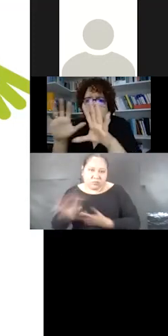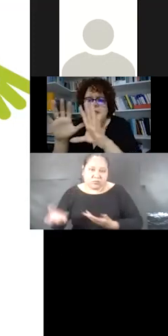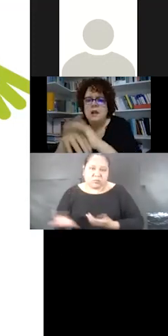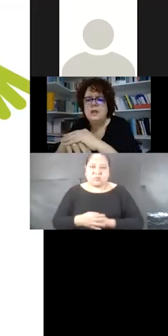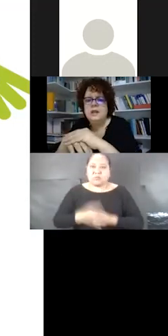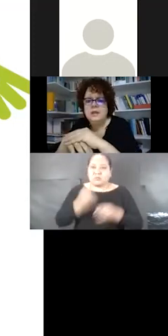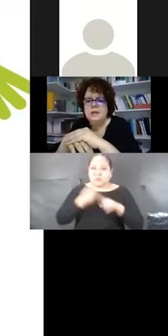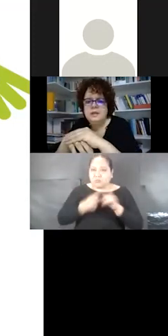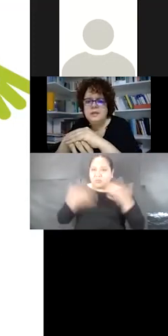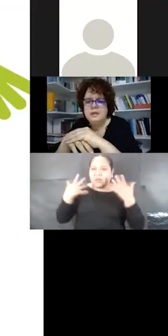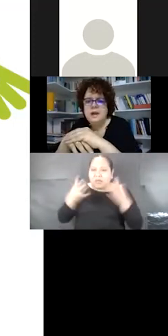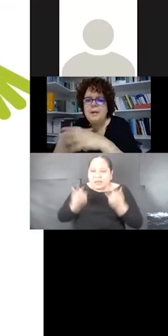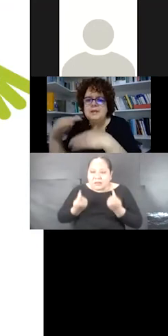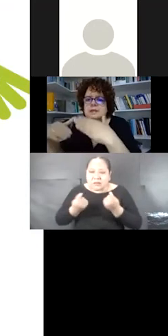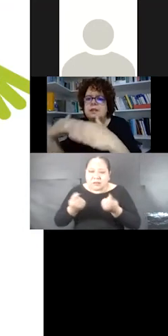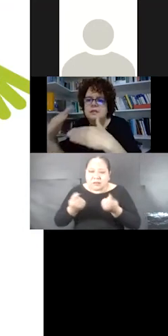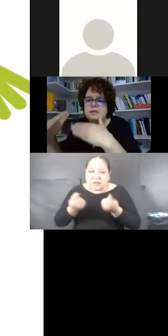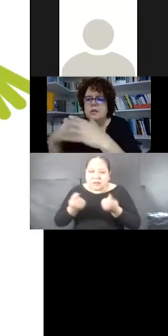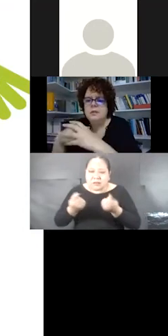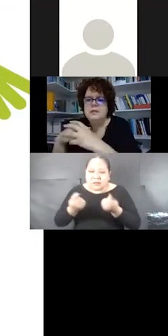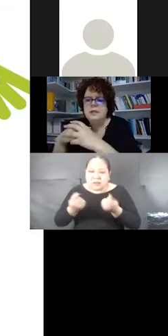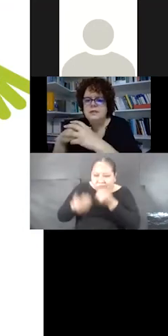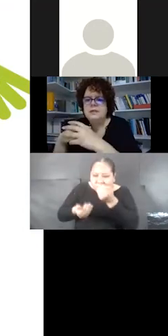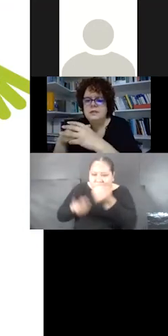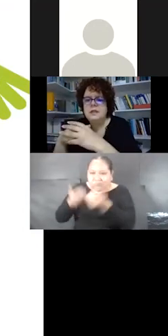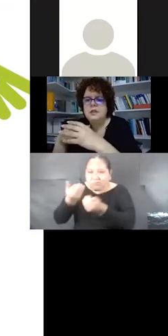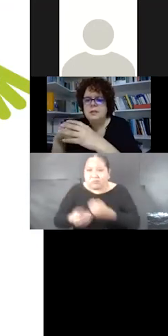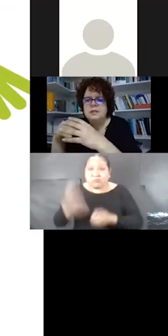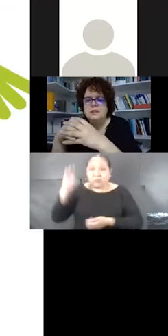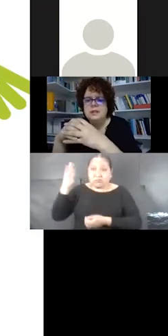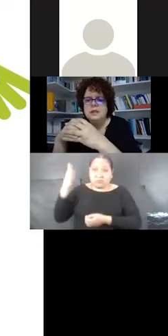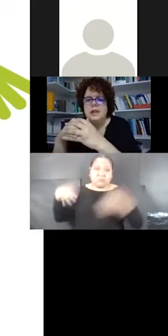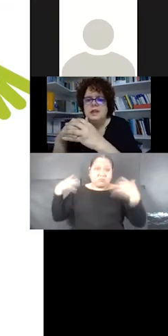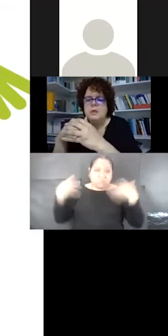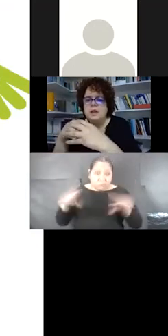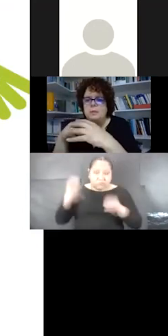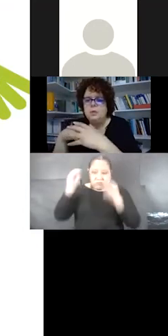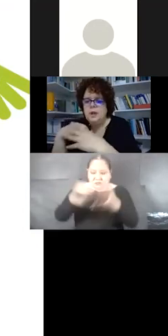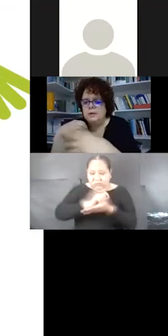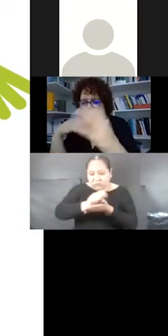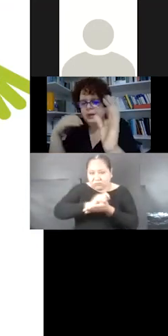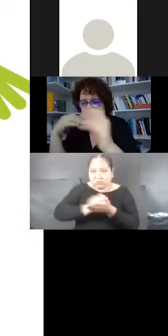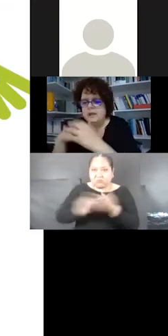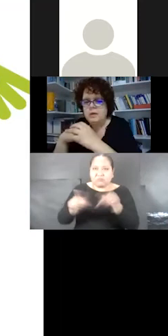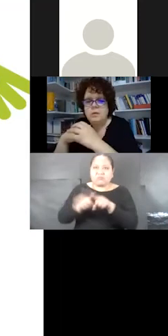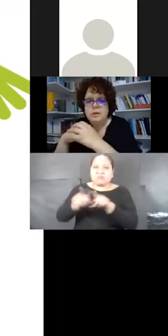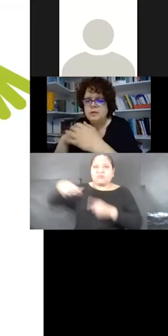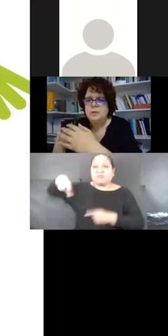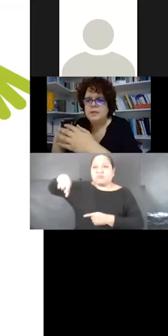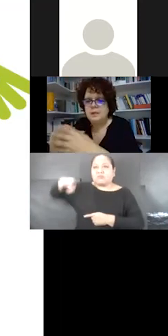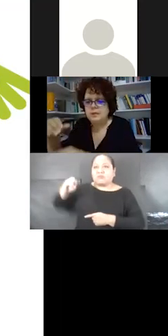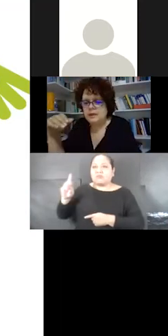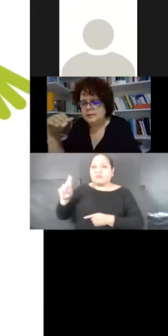menos hay avances, ¿no? En Brasil sí están dándole bastante, igual que en Portugal, ¿no? Esperemos que aquí en cualquier